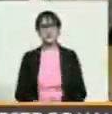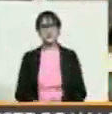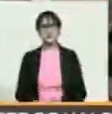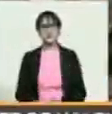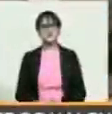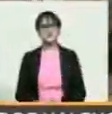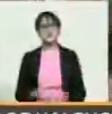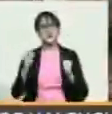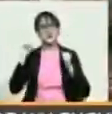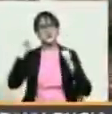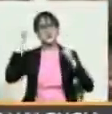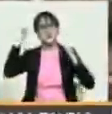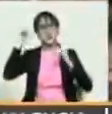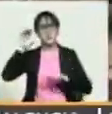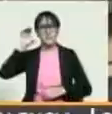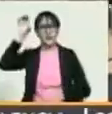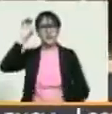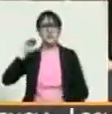no está bien